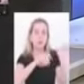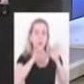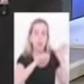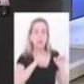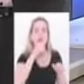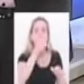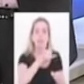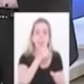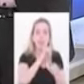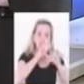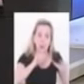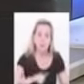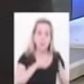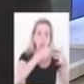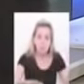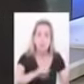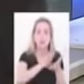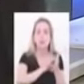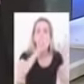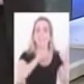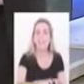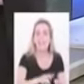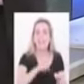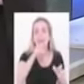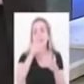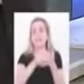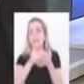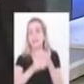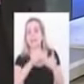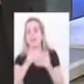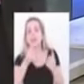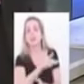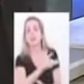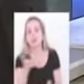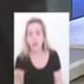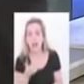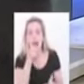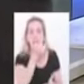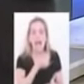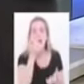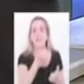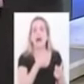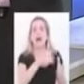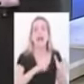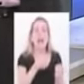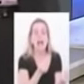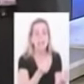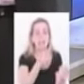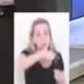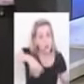informan a la ministra a los funcionarios de turno también hay prensa hacia el interior del organismo 120